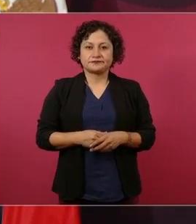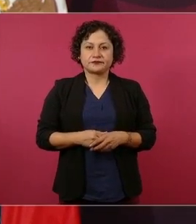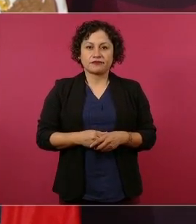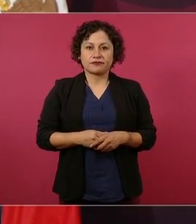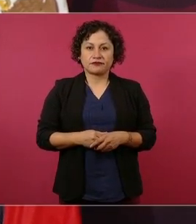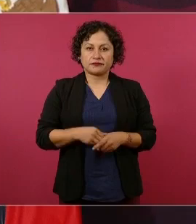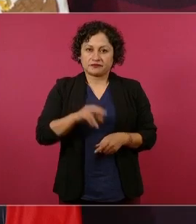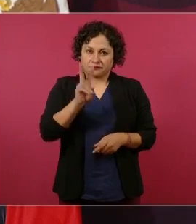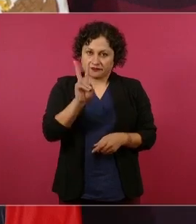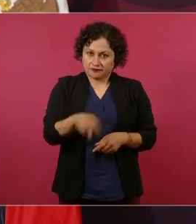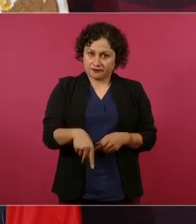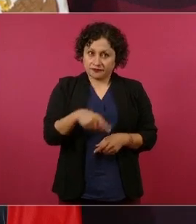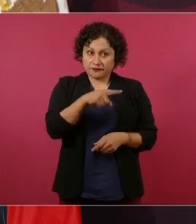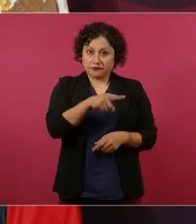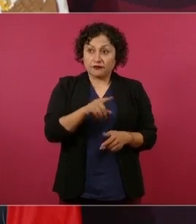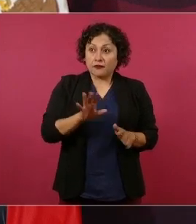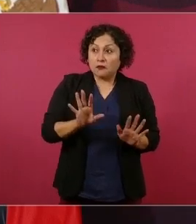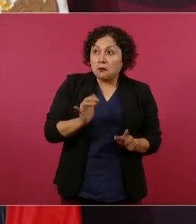Fue un crimen